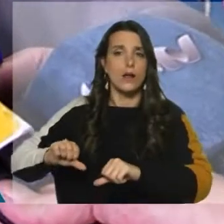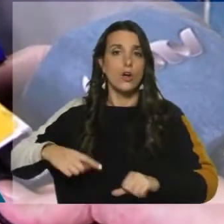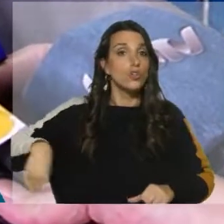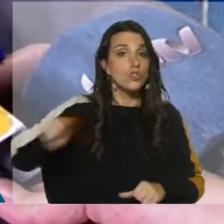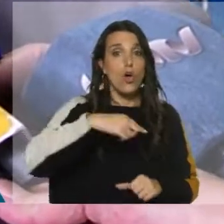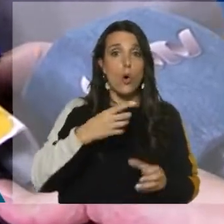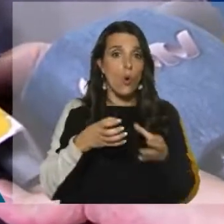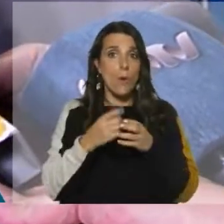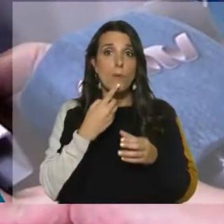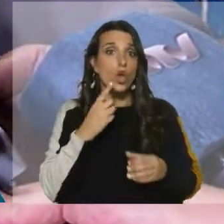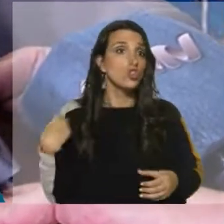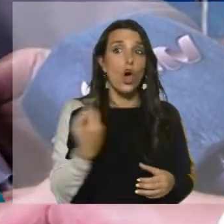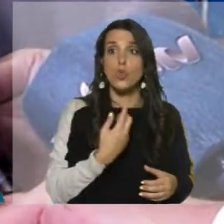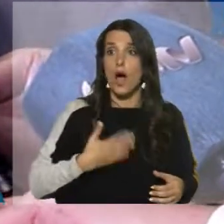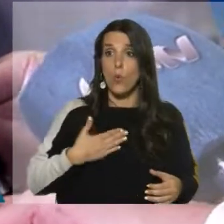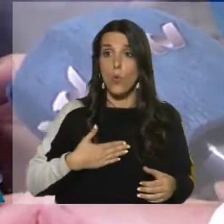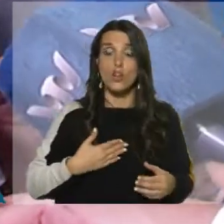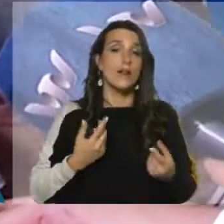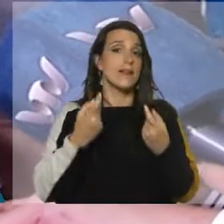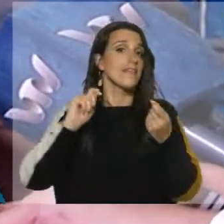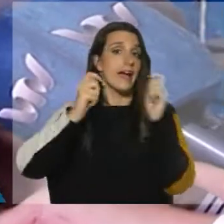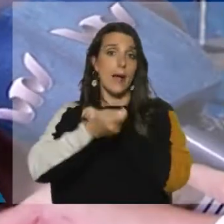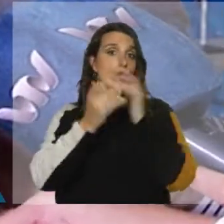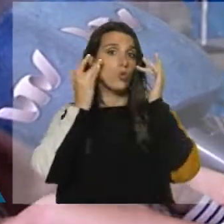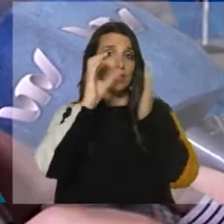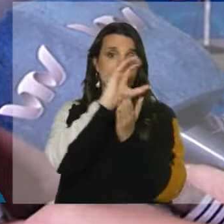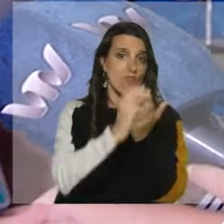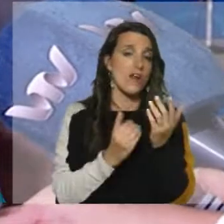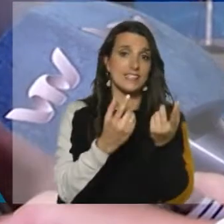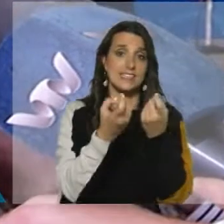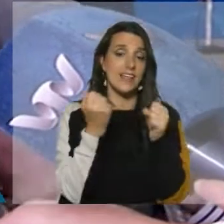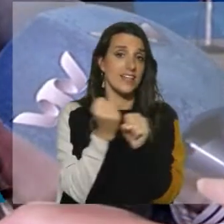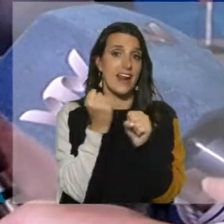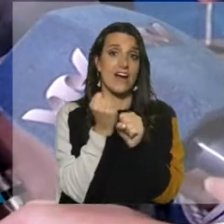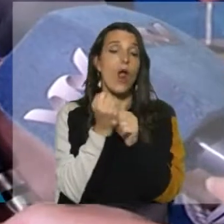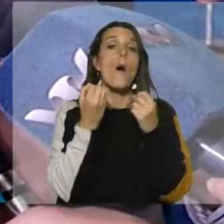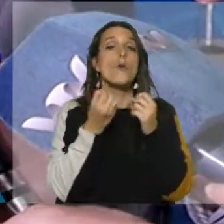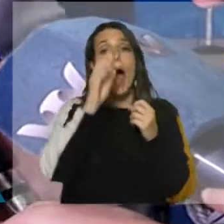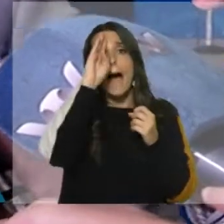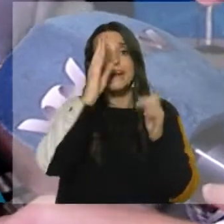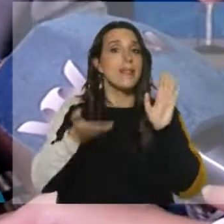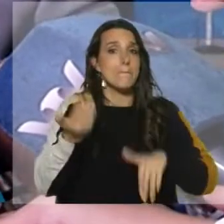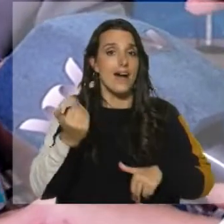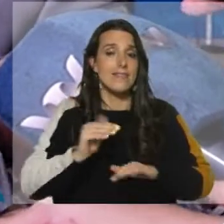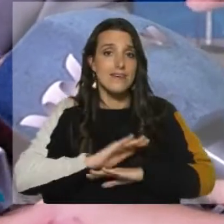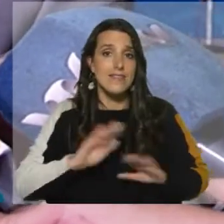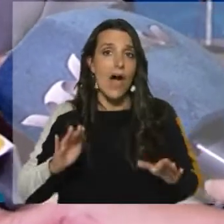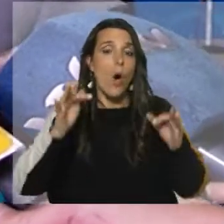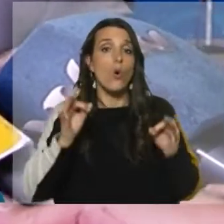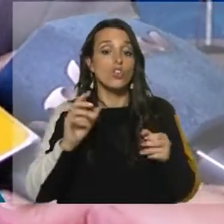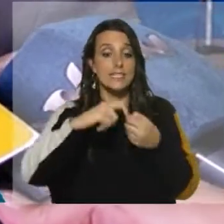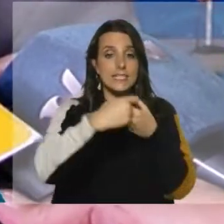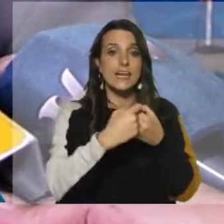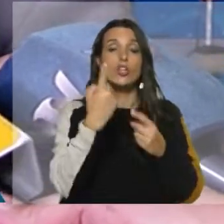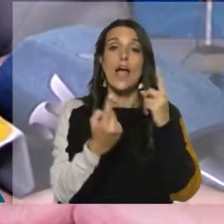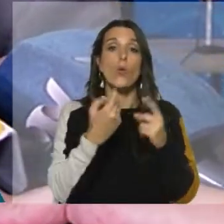políticos están de acuerdo, todos, sin excepción, que tiene que haber un marco curricular y que hay que trabajar por competencias. Están todos de acuerdo. Los sindicatos y